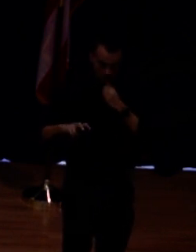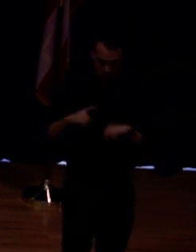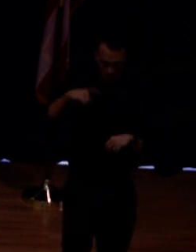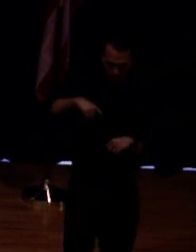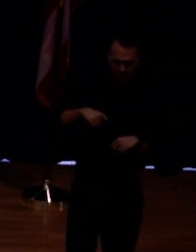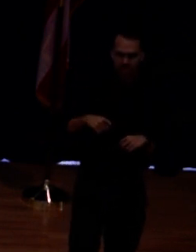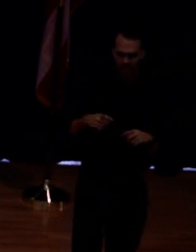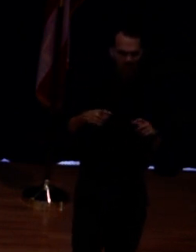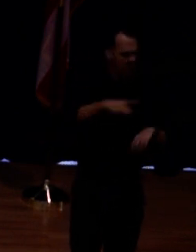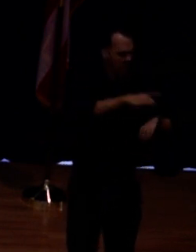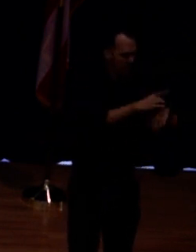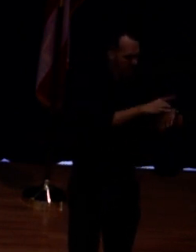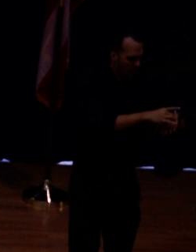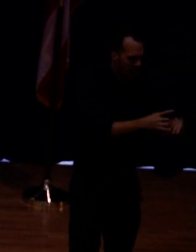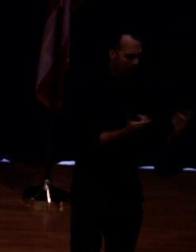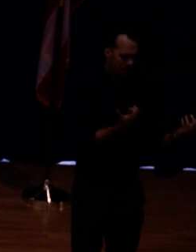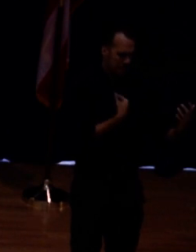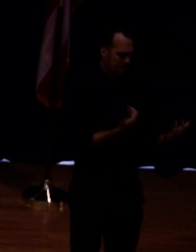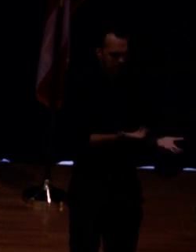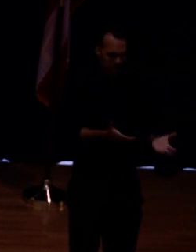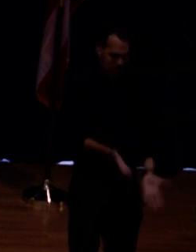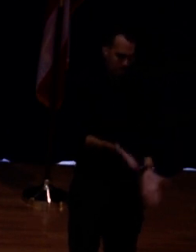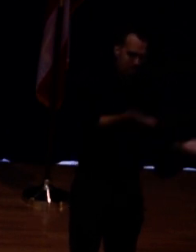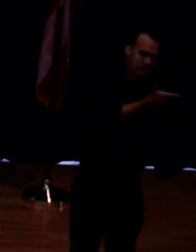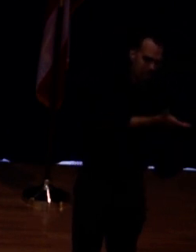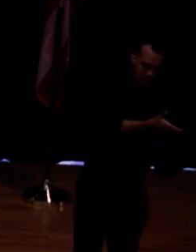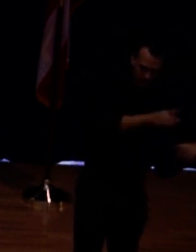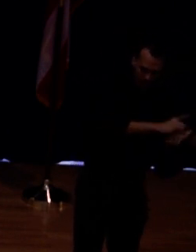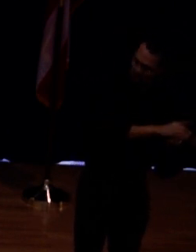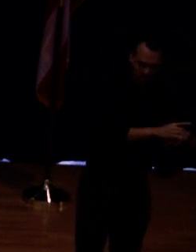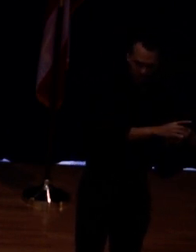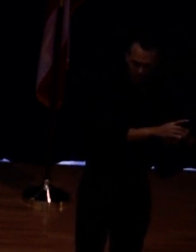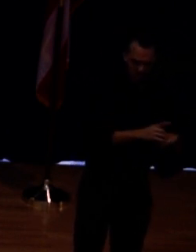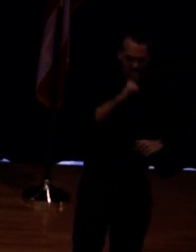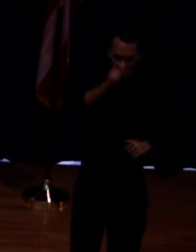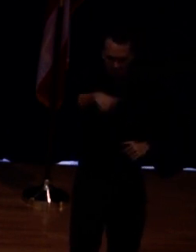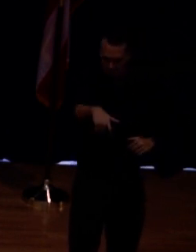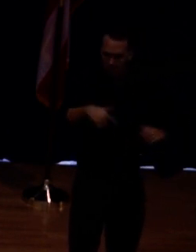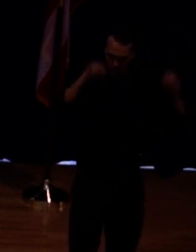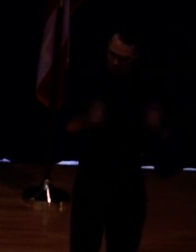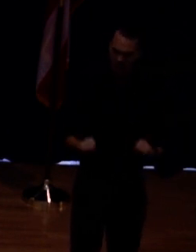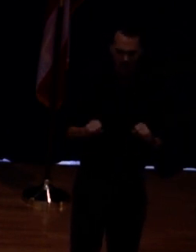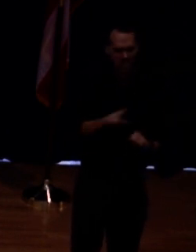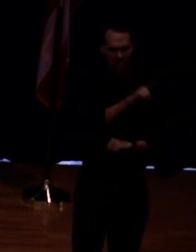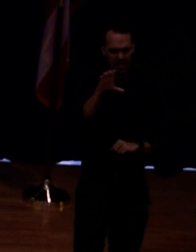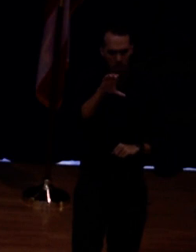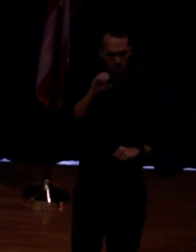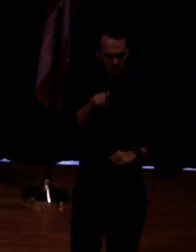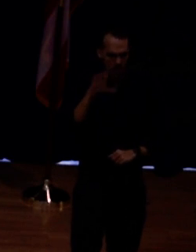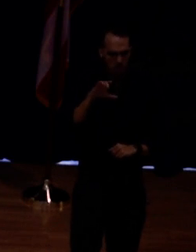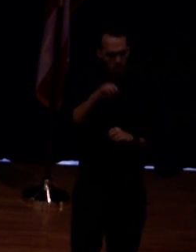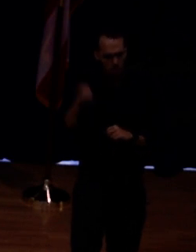sacrificar ningún terreno agrícola para transicionar nuestro sistema a que sea 100% de energía